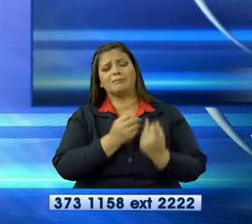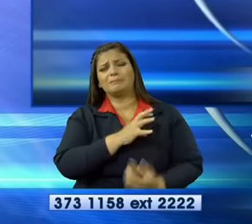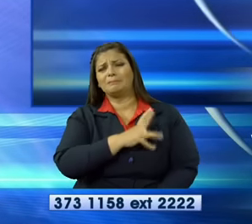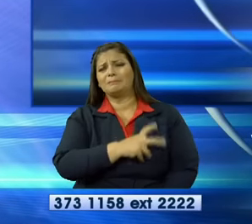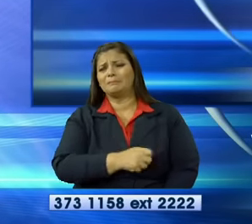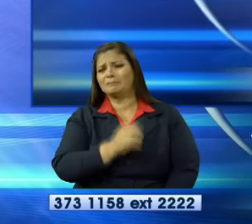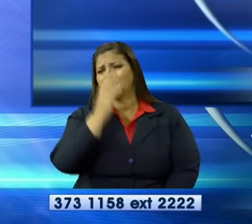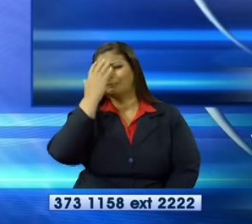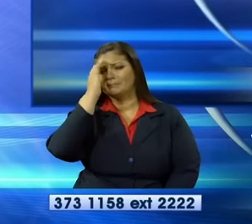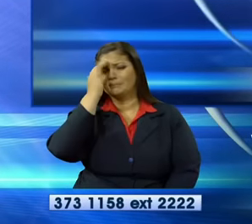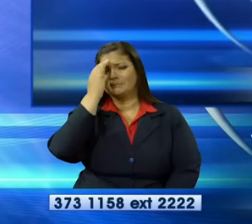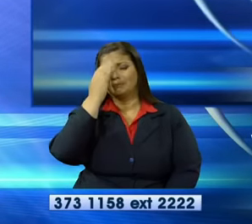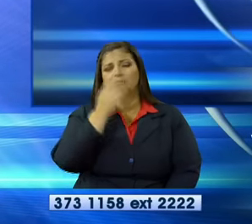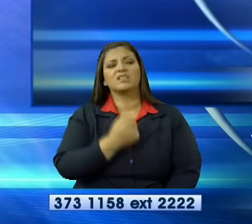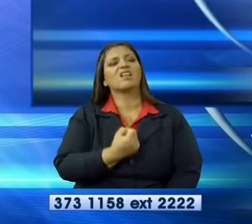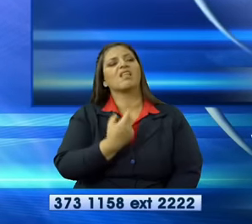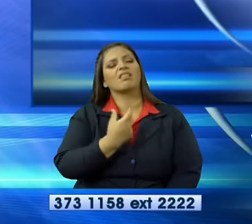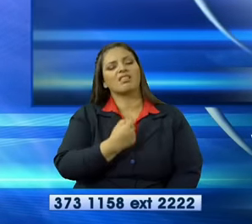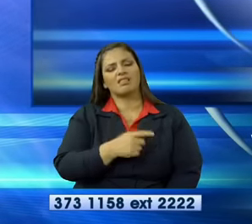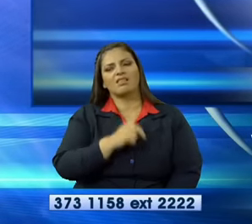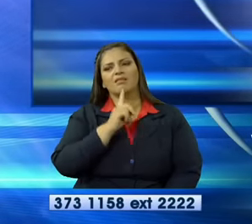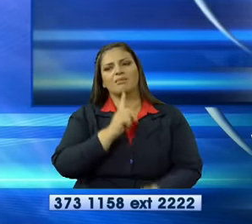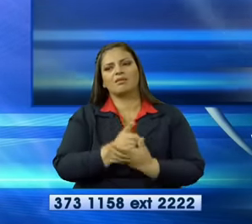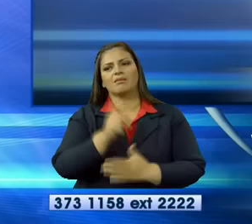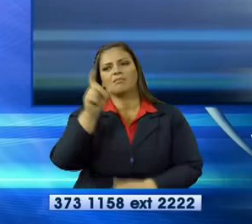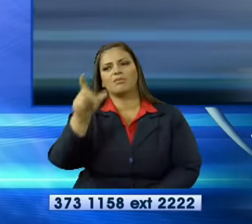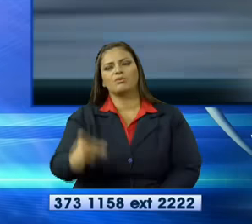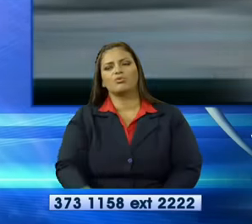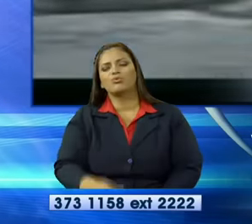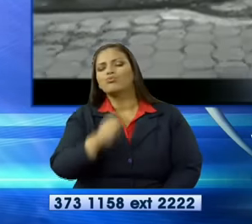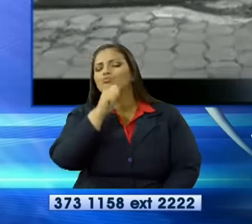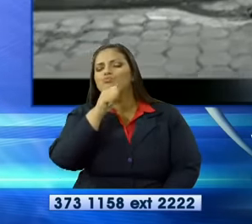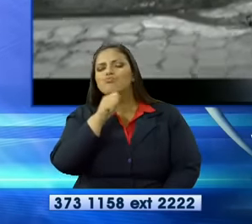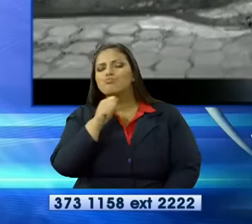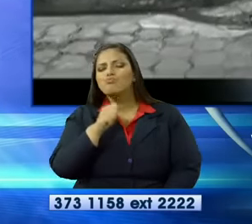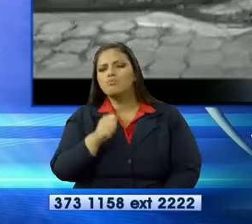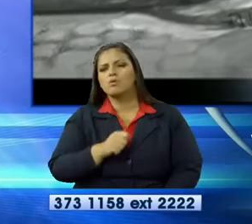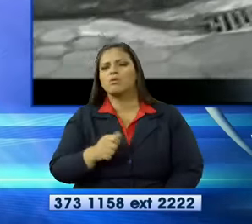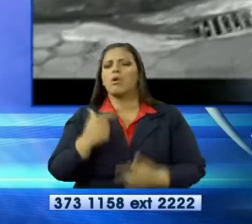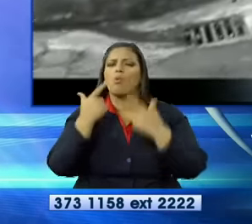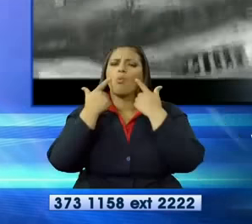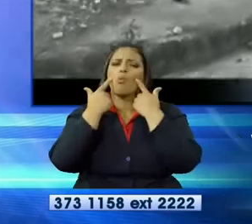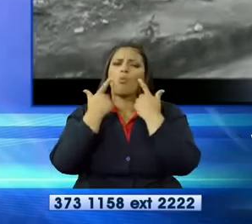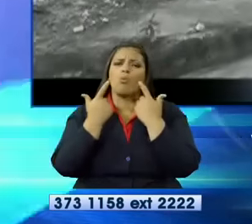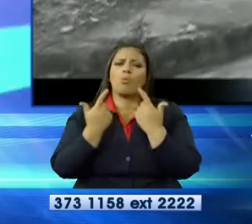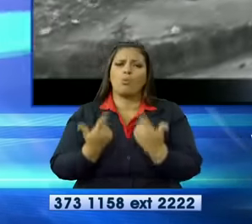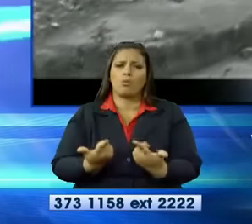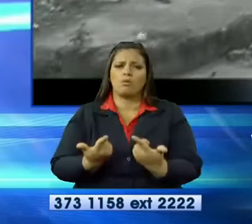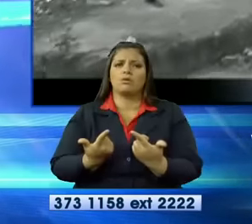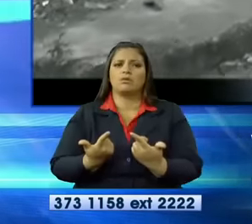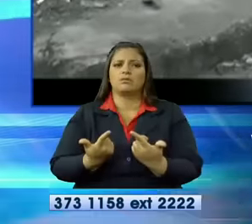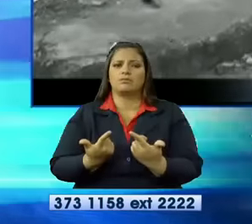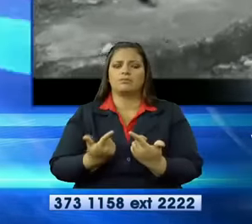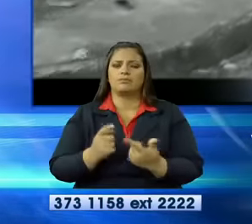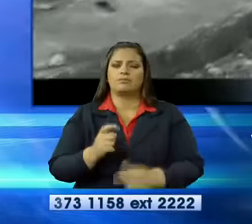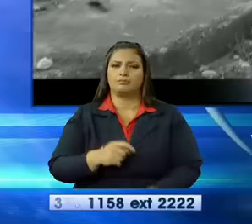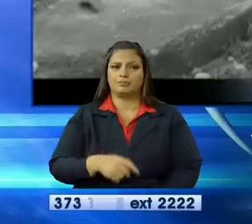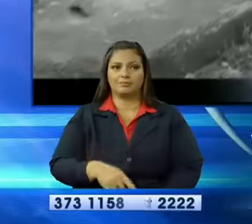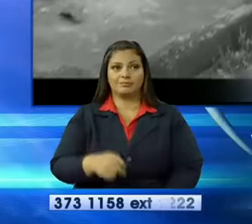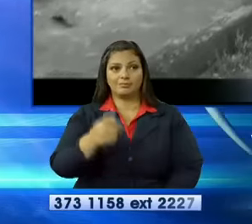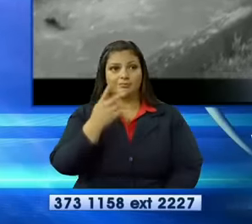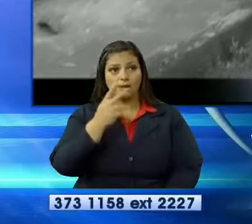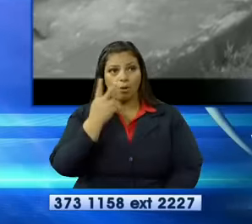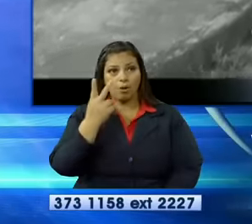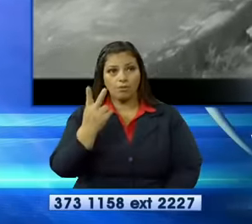no pueden valerse por sí solos, que necesitan nuestro acompañamiento, nuestro cuidado, nuestra protección. Así que si usted conoce del paradero de